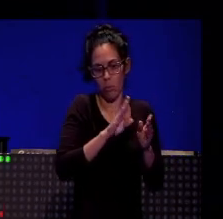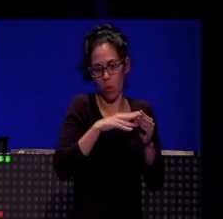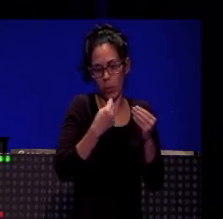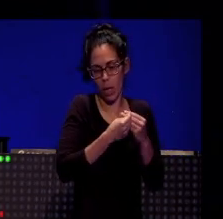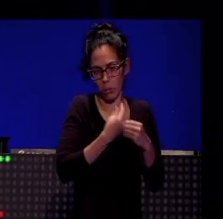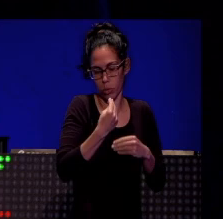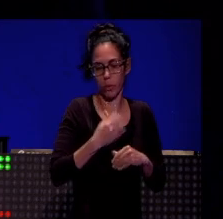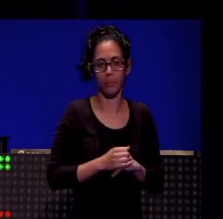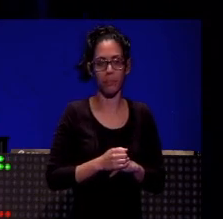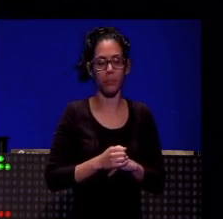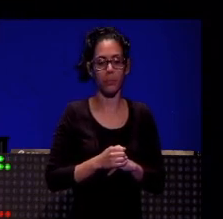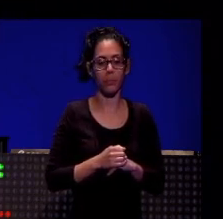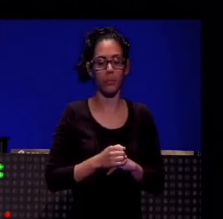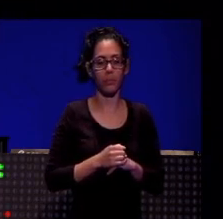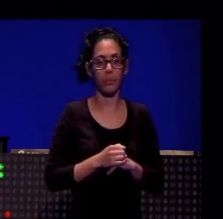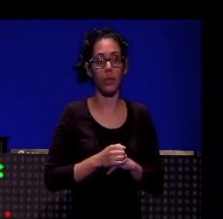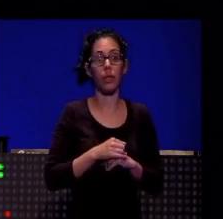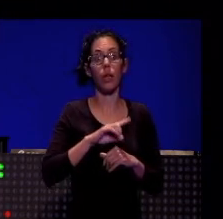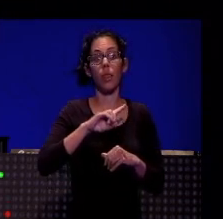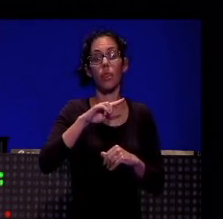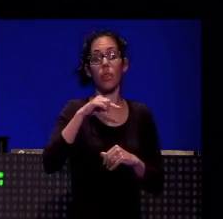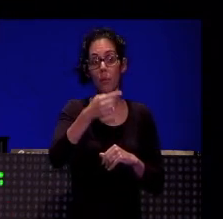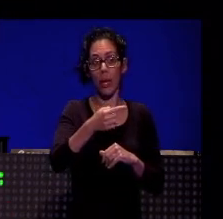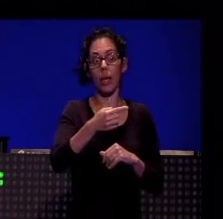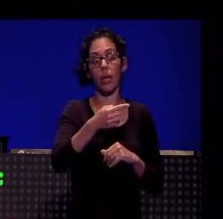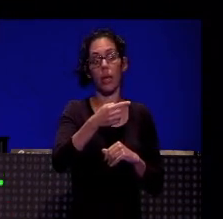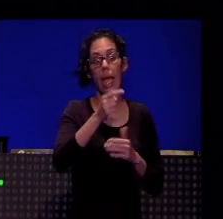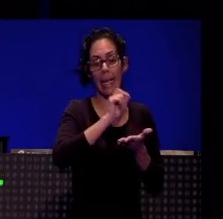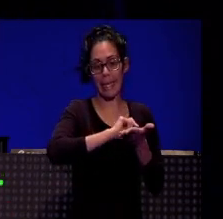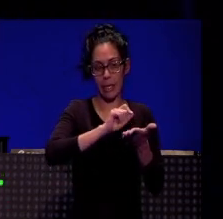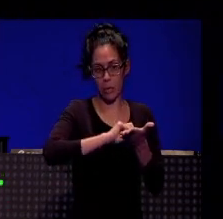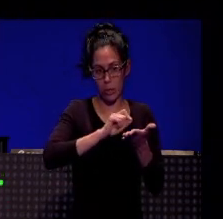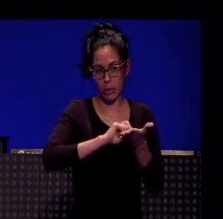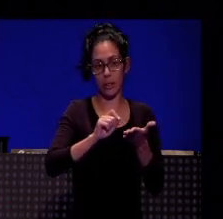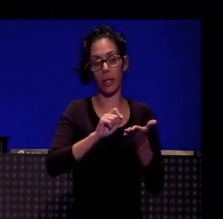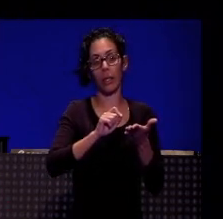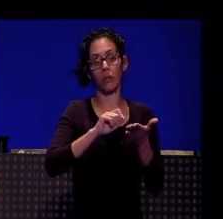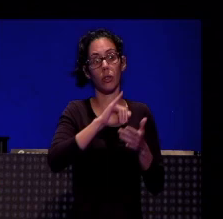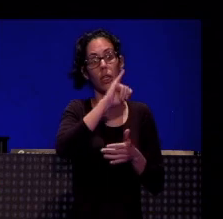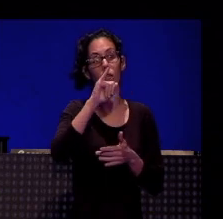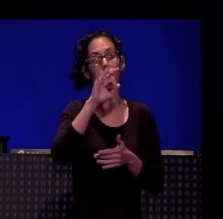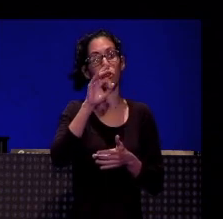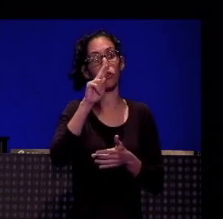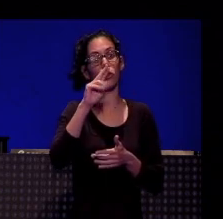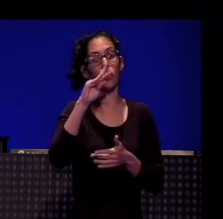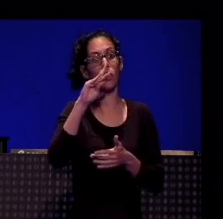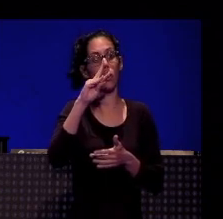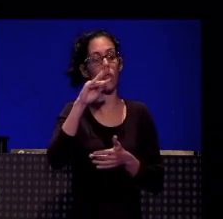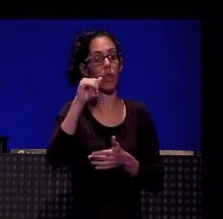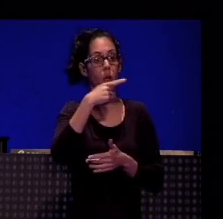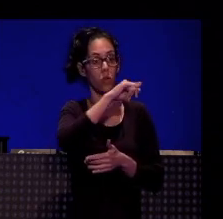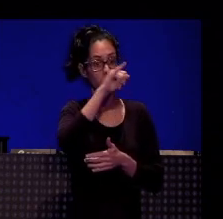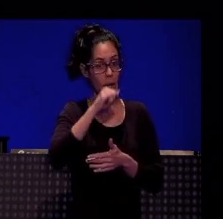entonces luego estuve de guionista de redactora y entonces jordi gonzález que es muy curioso también me cogió de